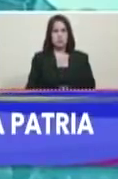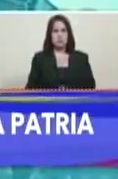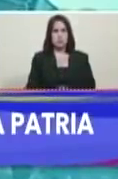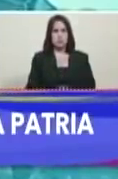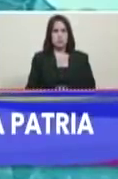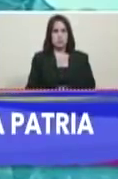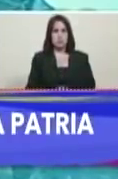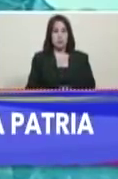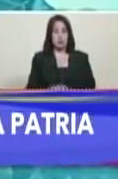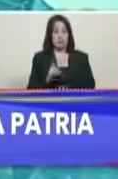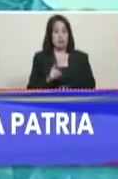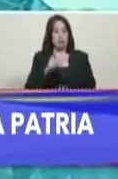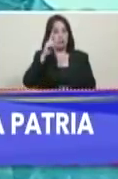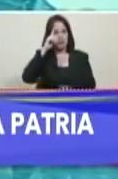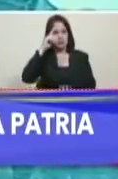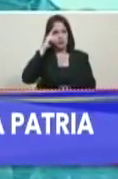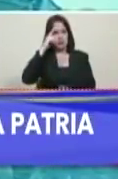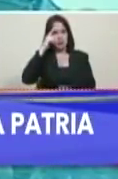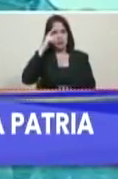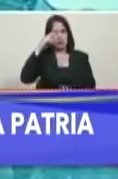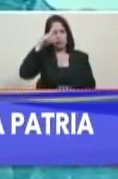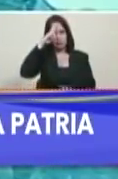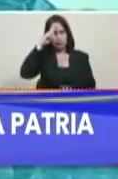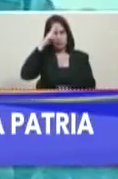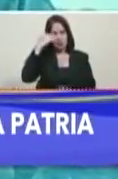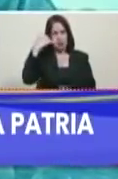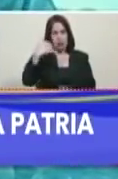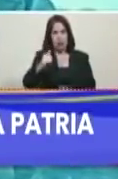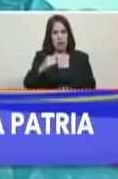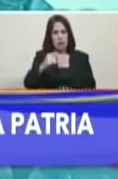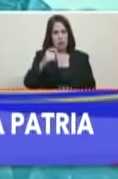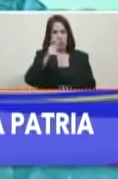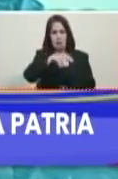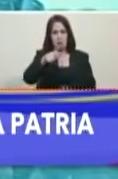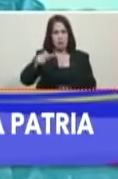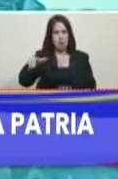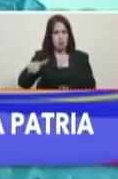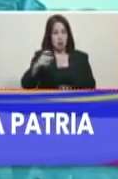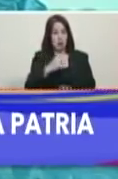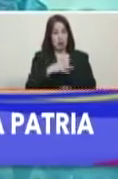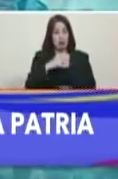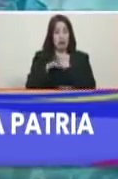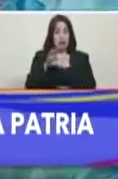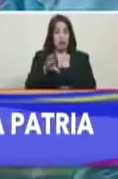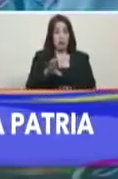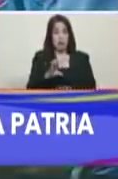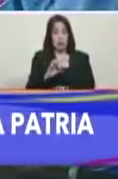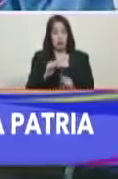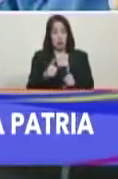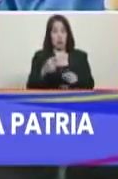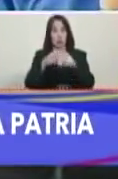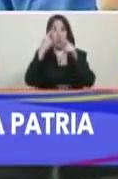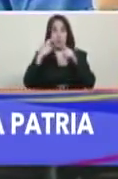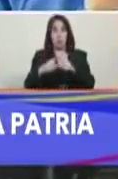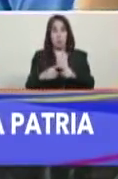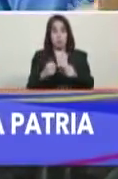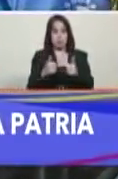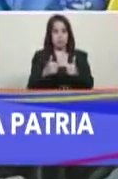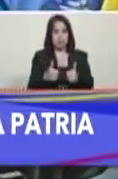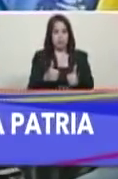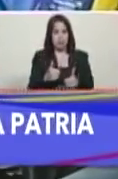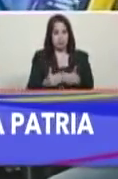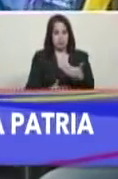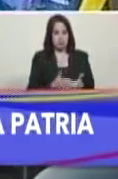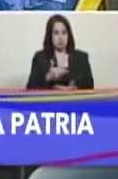Y tenemos que reconocer que así como el carnet de la patria fue un acierto, el carnet de la patria encuentra